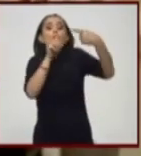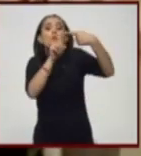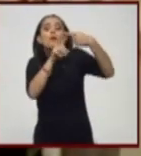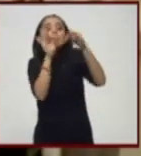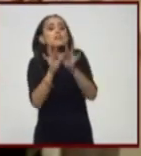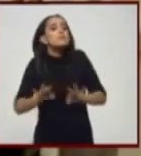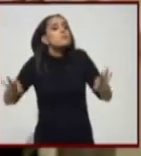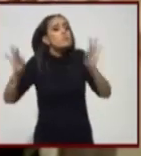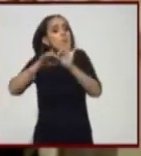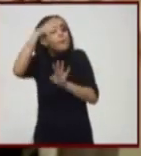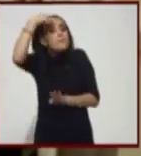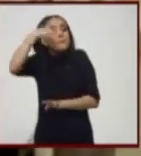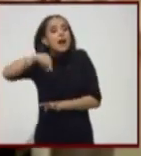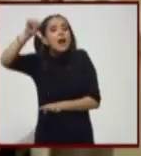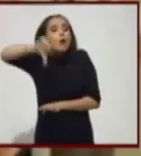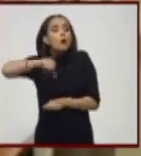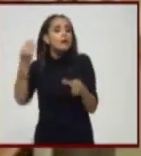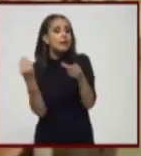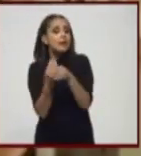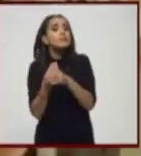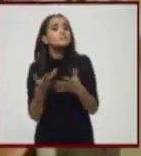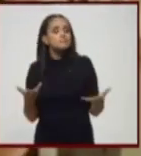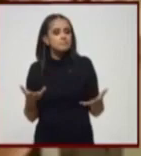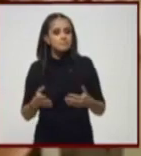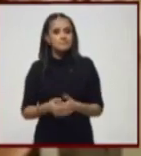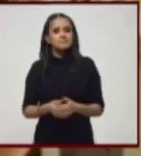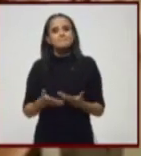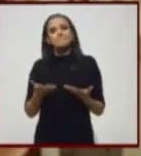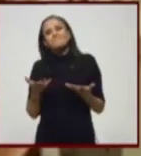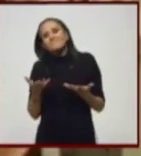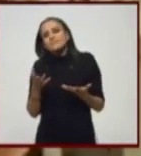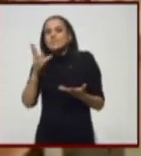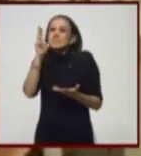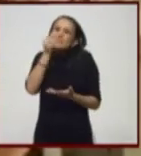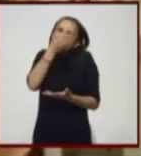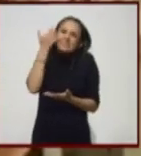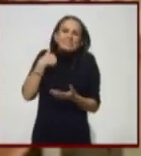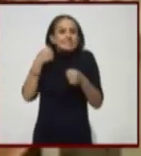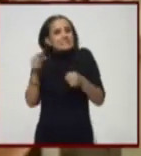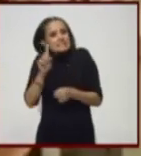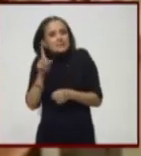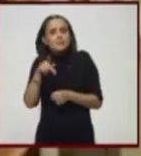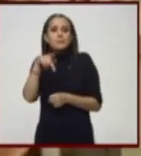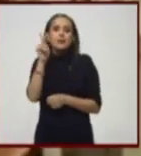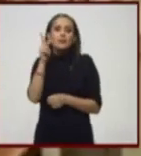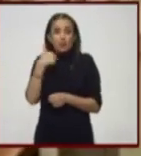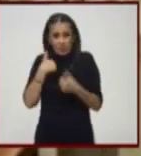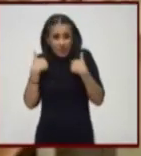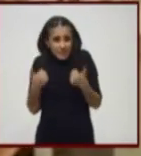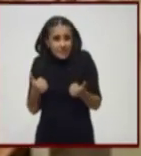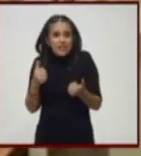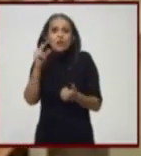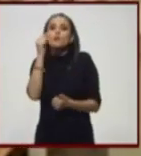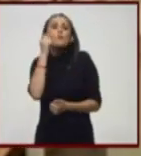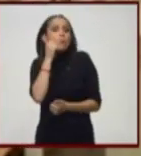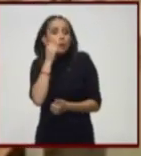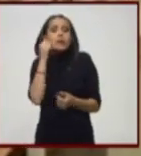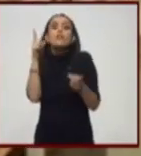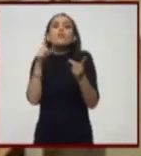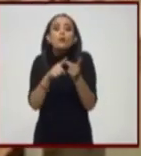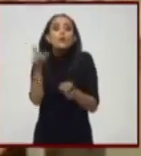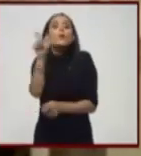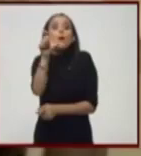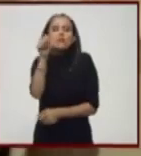de la clase de hoy bueno no estoy muy seguro lo que yo entendí es que no importa ni dónde ni cuándo